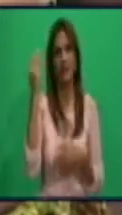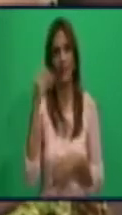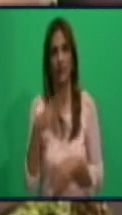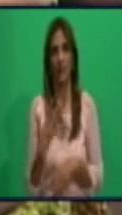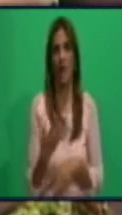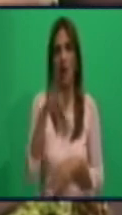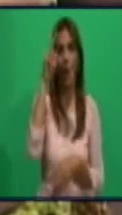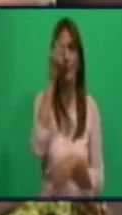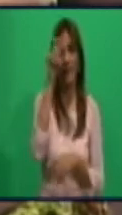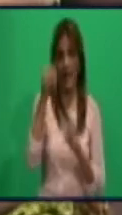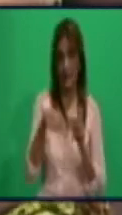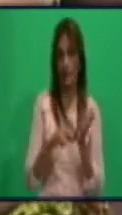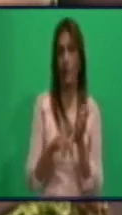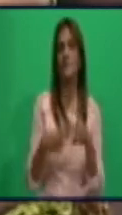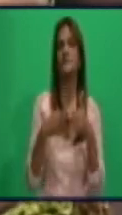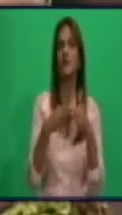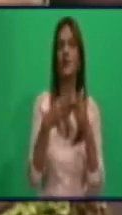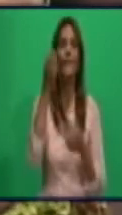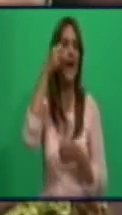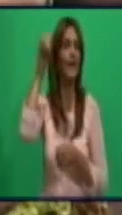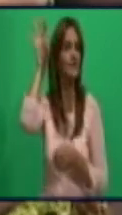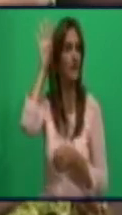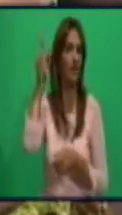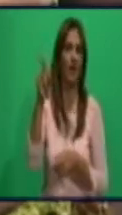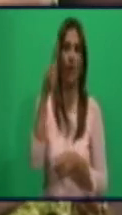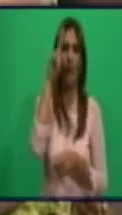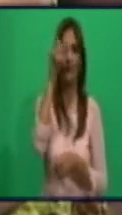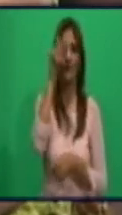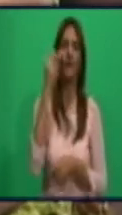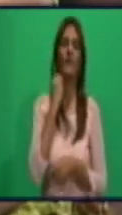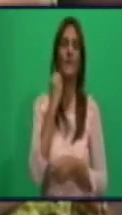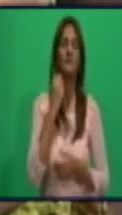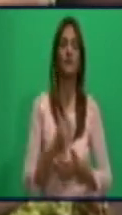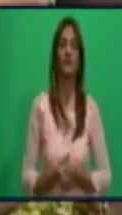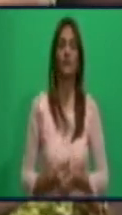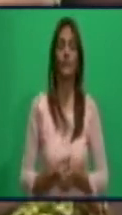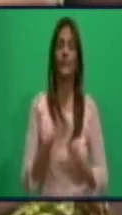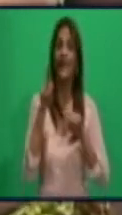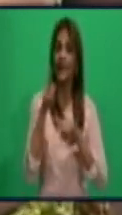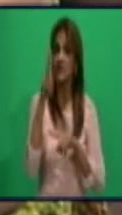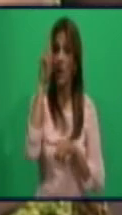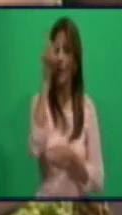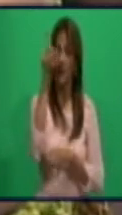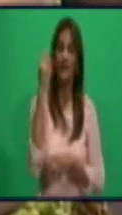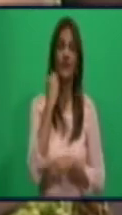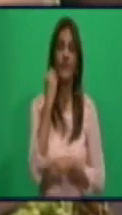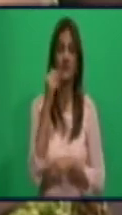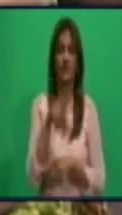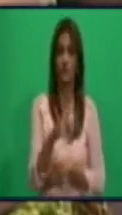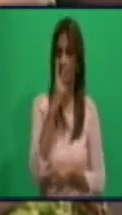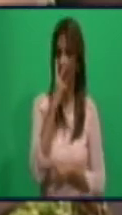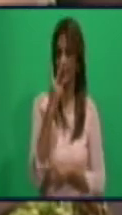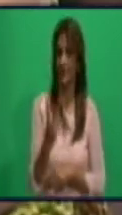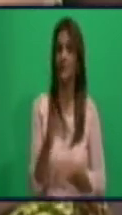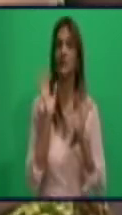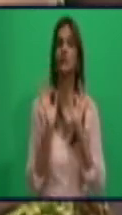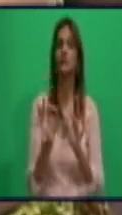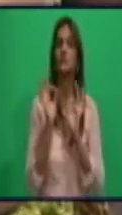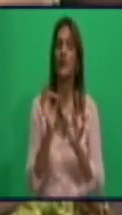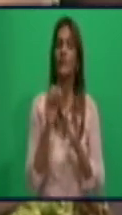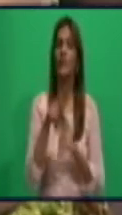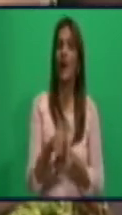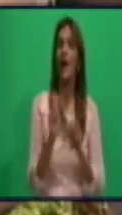Hospital Celia Sánchez Manduley. Aquí, desde el comienzo, se han atendido en este centro los sospechosos de altos riesgos.